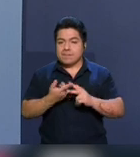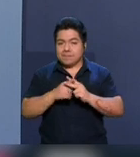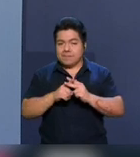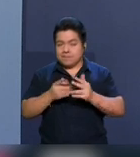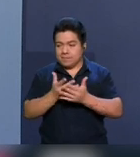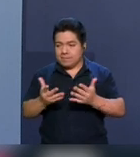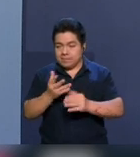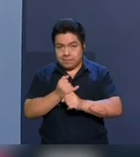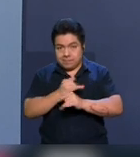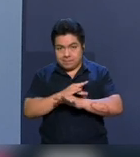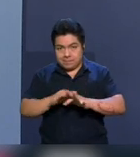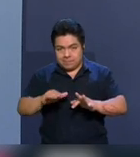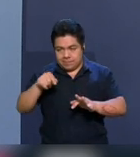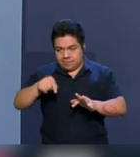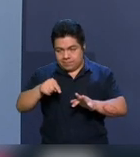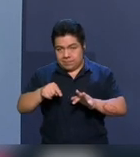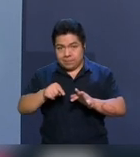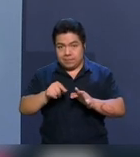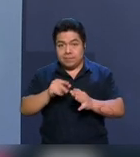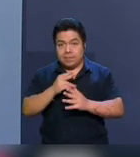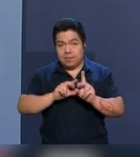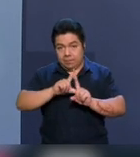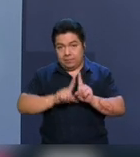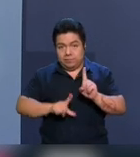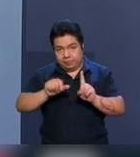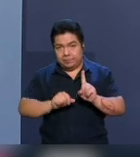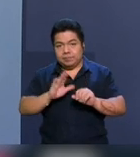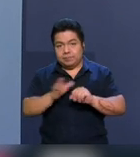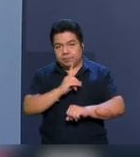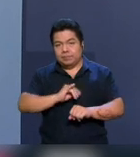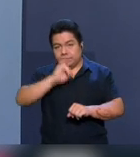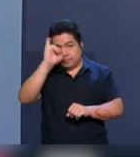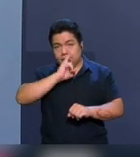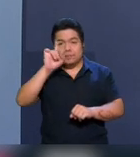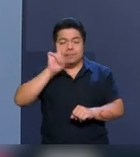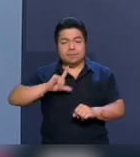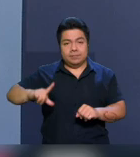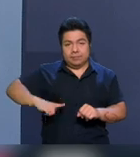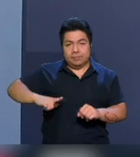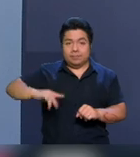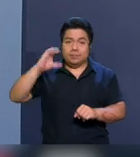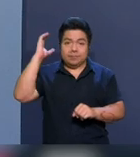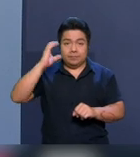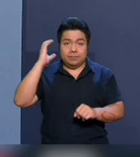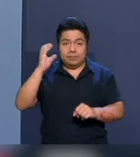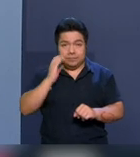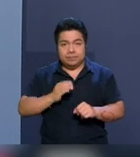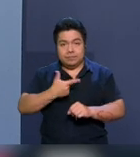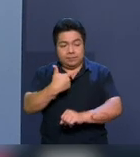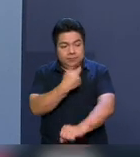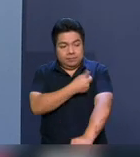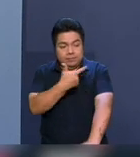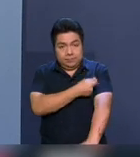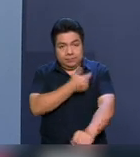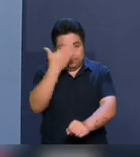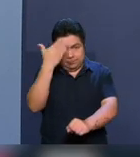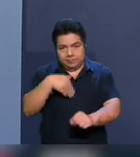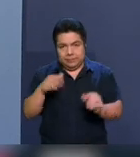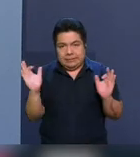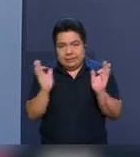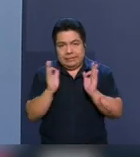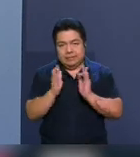Iniciamos con información de la capital del país, ya que esta mañana la jefa de gobierno Clara Brugada Molina inauguró la jornada de vacunación para la temporada